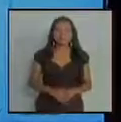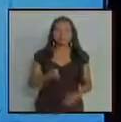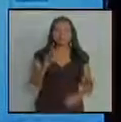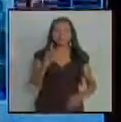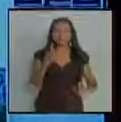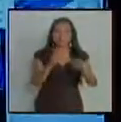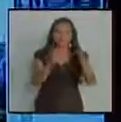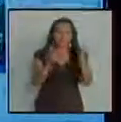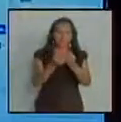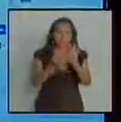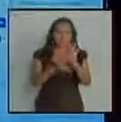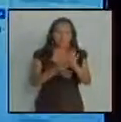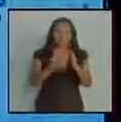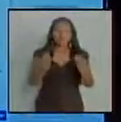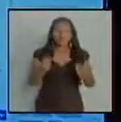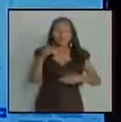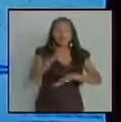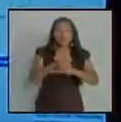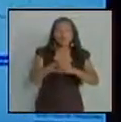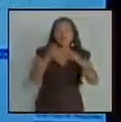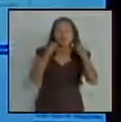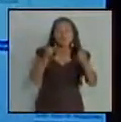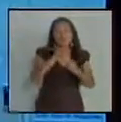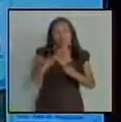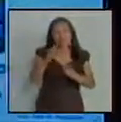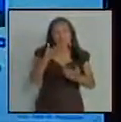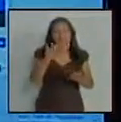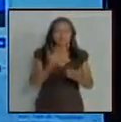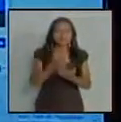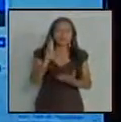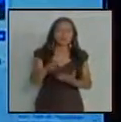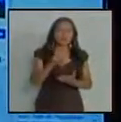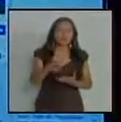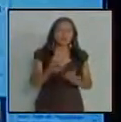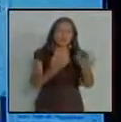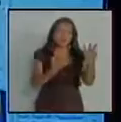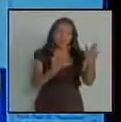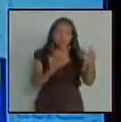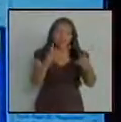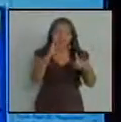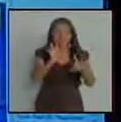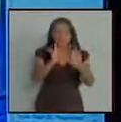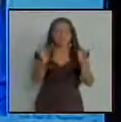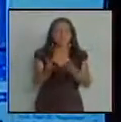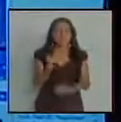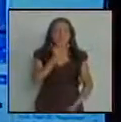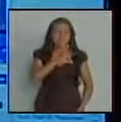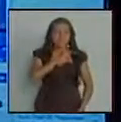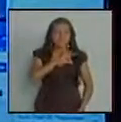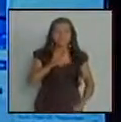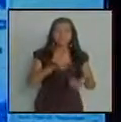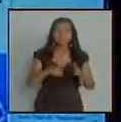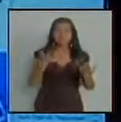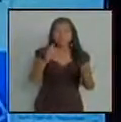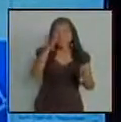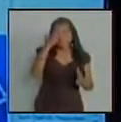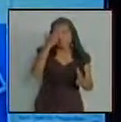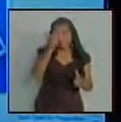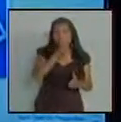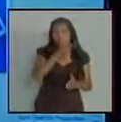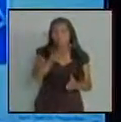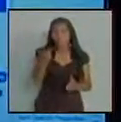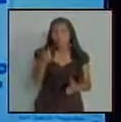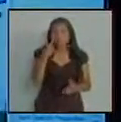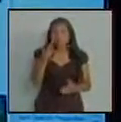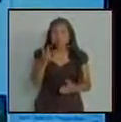Tercer bloque, esperamos que el programa de esta noche haya sido de gran utilidad para usted y para toda su familia. Ya sabe, a la más mínima sospecha,